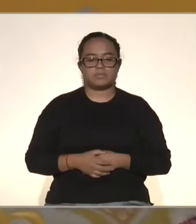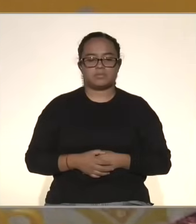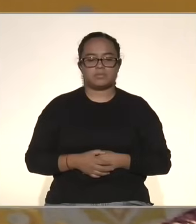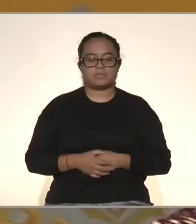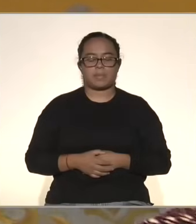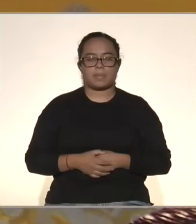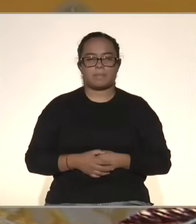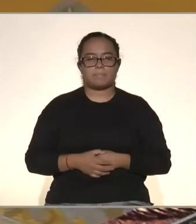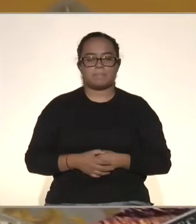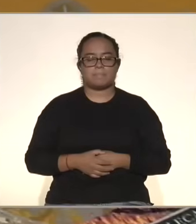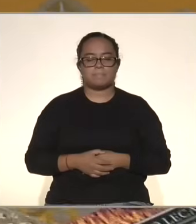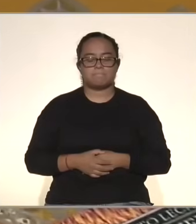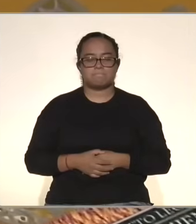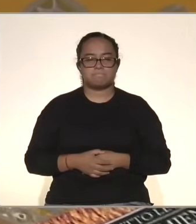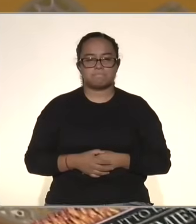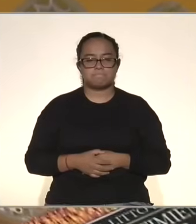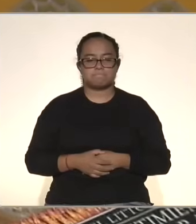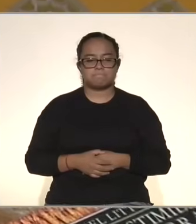La